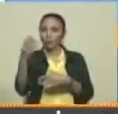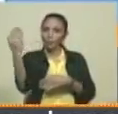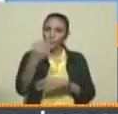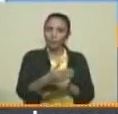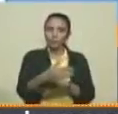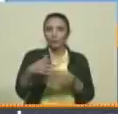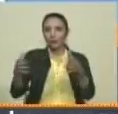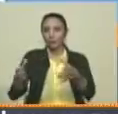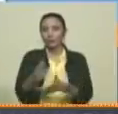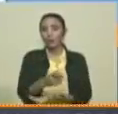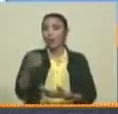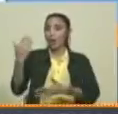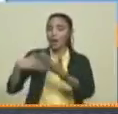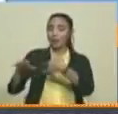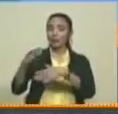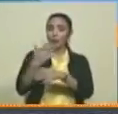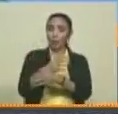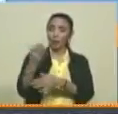anteriores, eso fue una paliza.